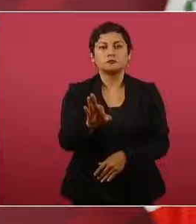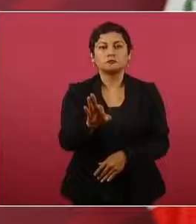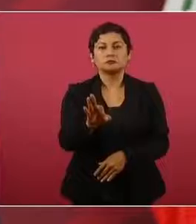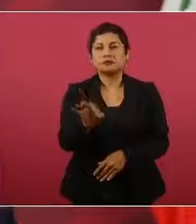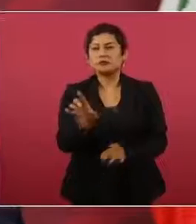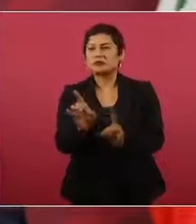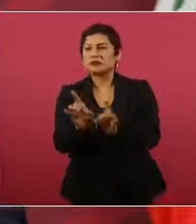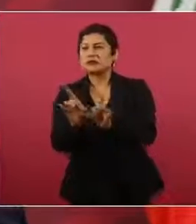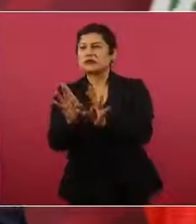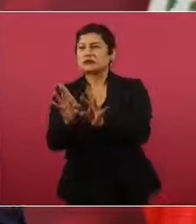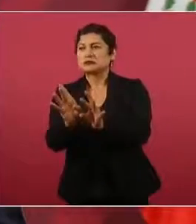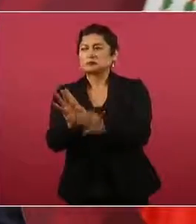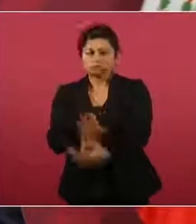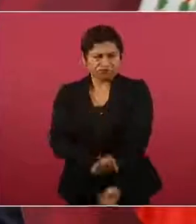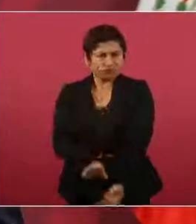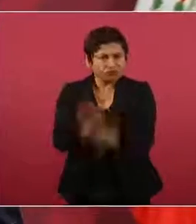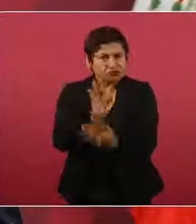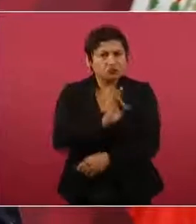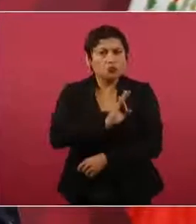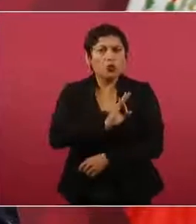enfrentarla.